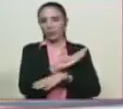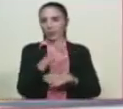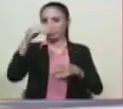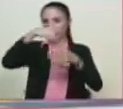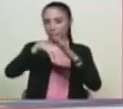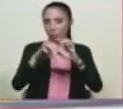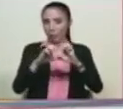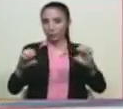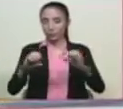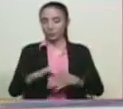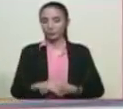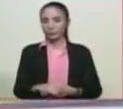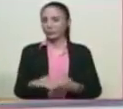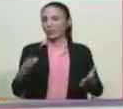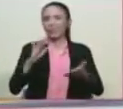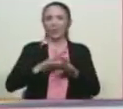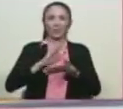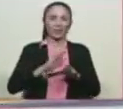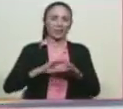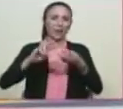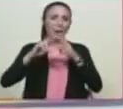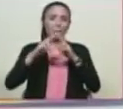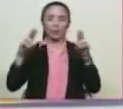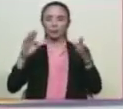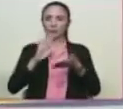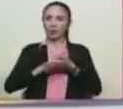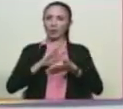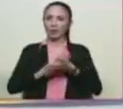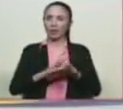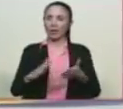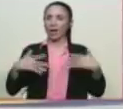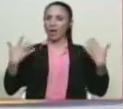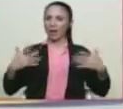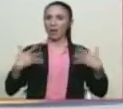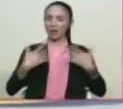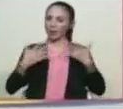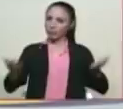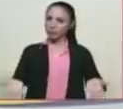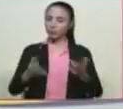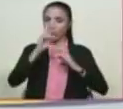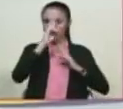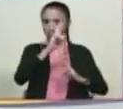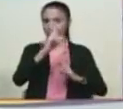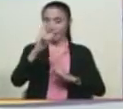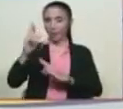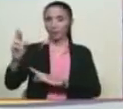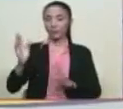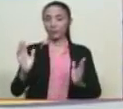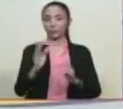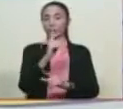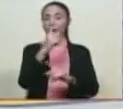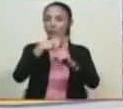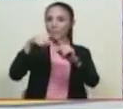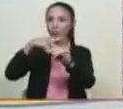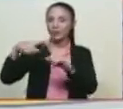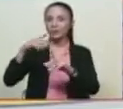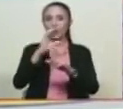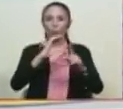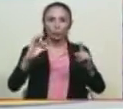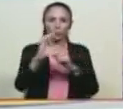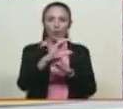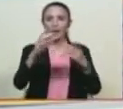una sociedad en armonía, una sociedad que estimule y respete su diversidad en todos los campos,